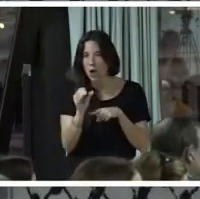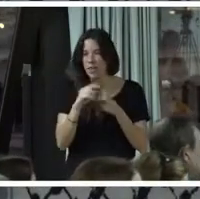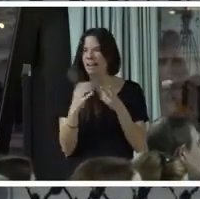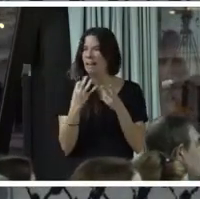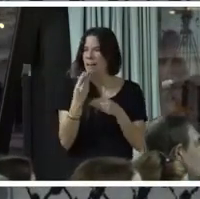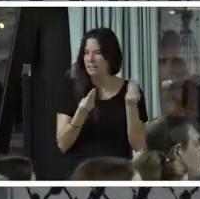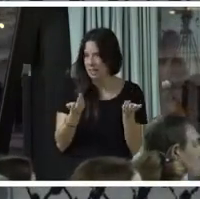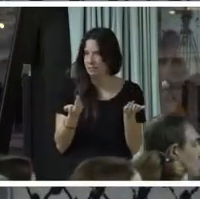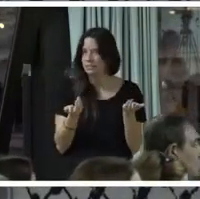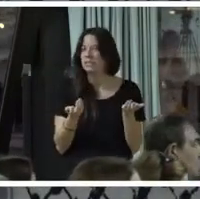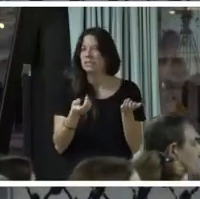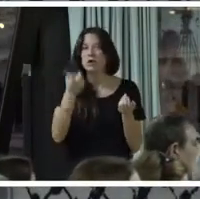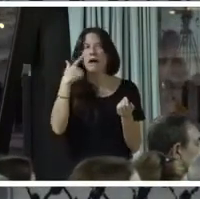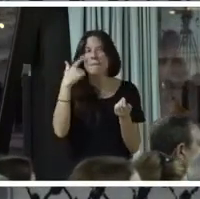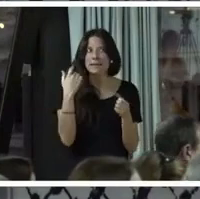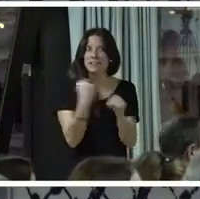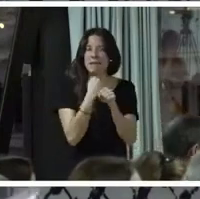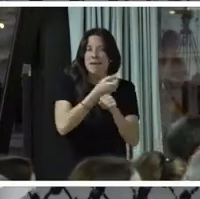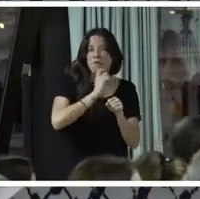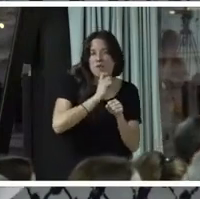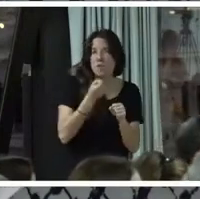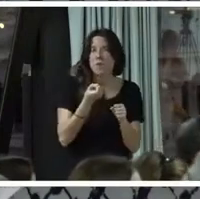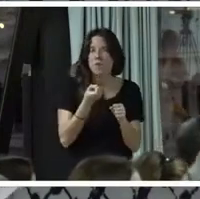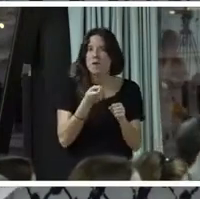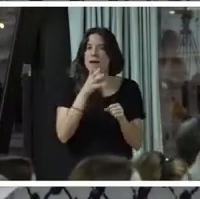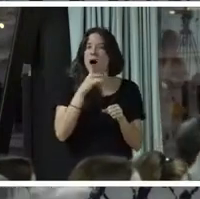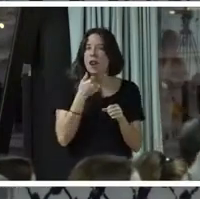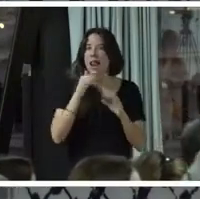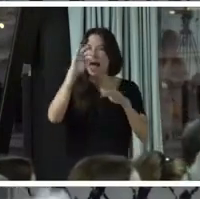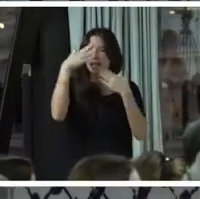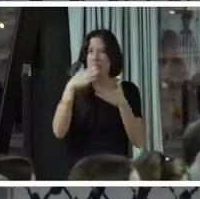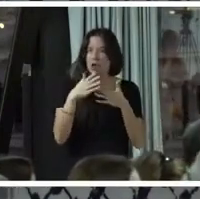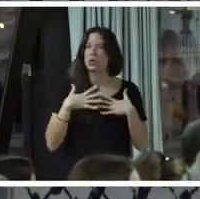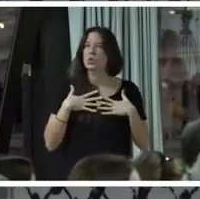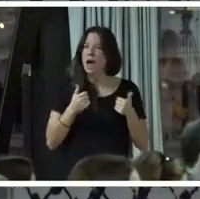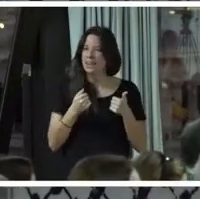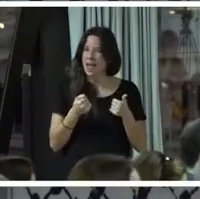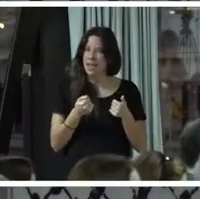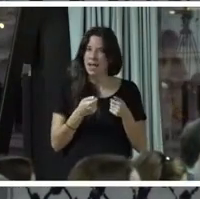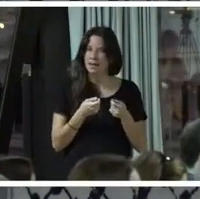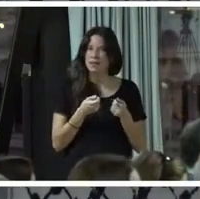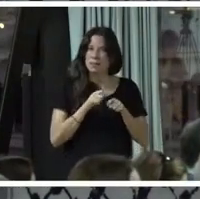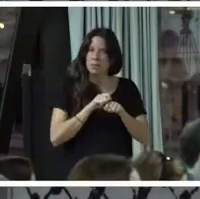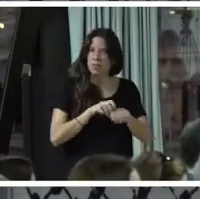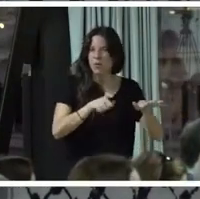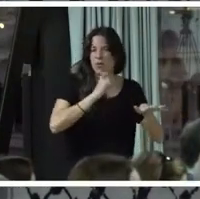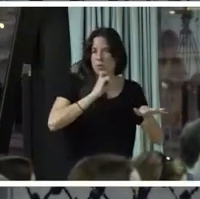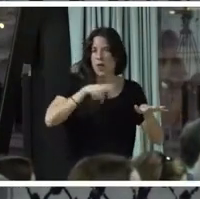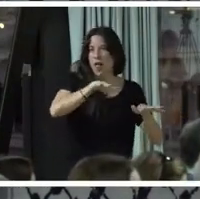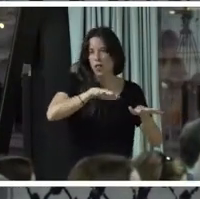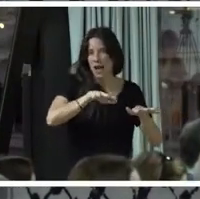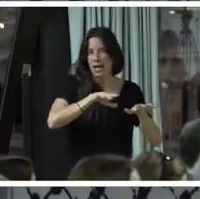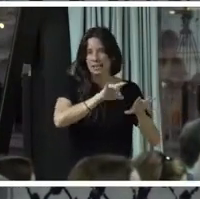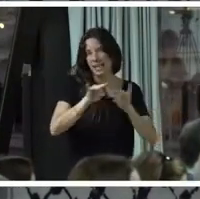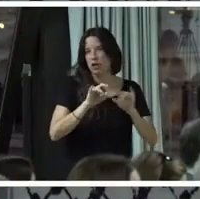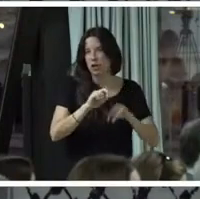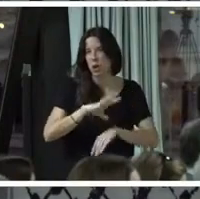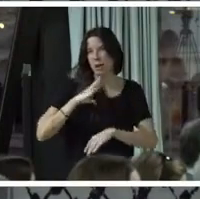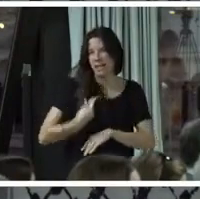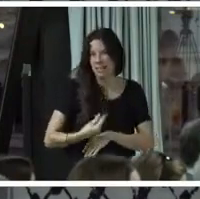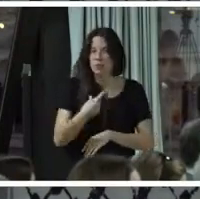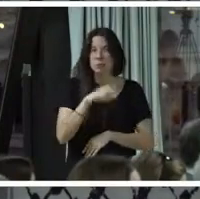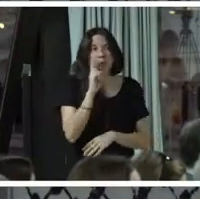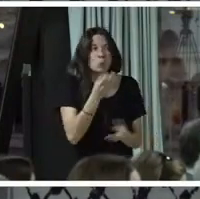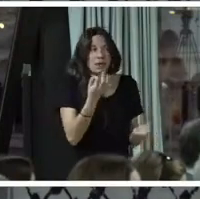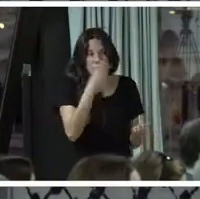equipos cómo está cómo está pudiendo desplegarse No pues la la atención humanitaria en los territorios palestinos y y cómo lo ves cómo lo